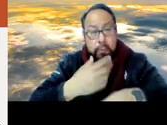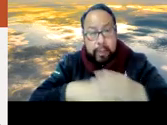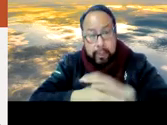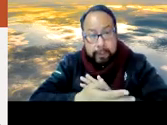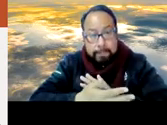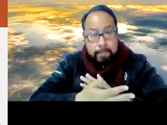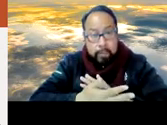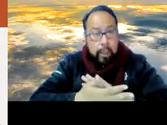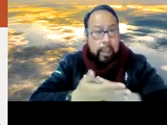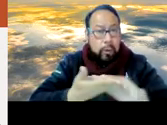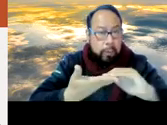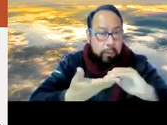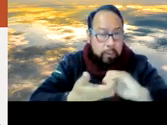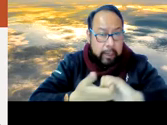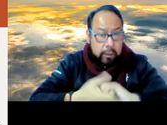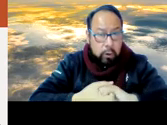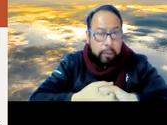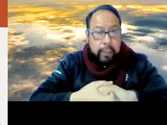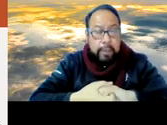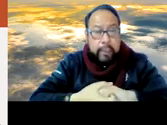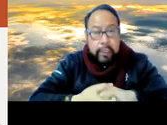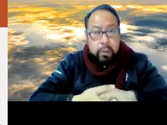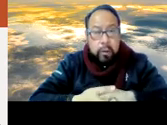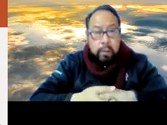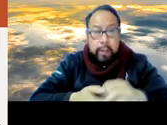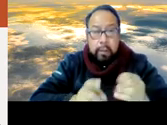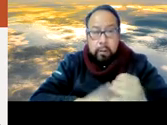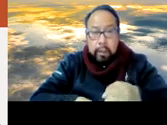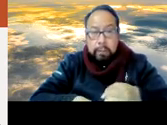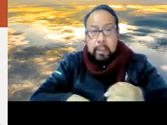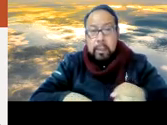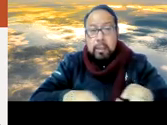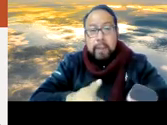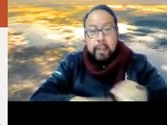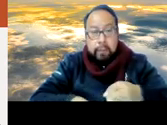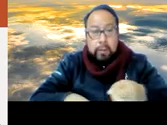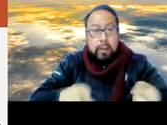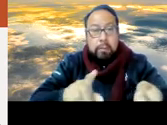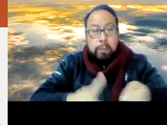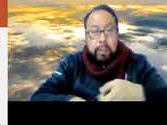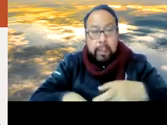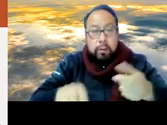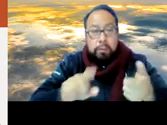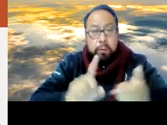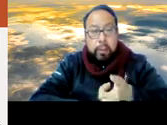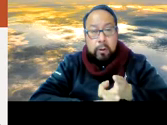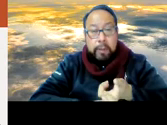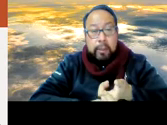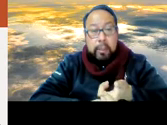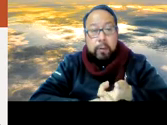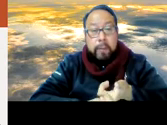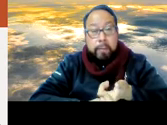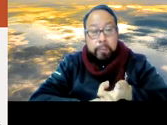fácil de comprender. ¿A dónde podemos ver esto o para quién va dirigido? Para editores de revistas científicas, revisores, bibliotecarios,